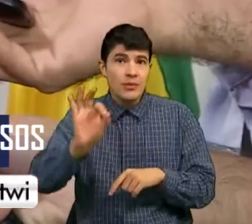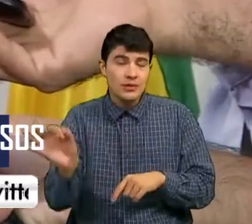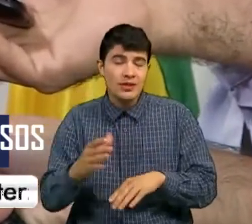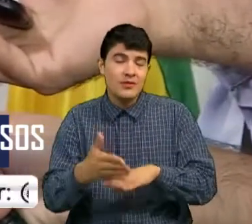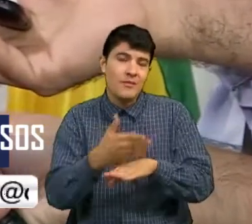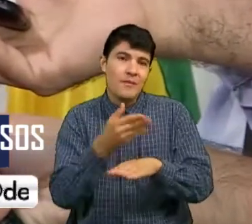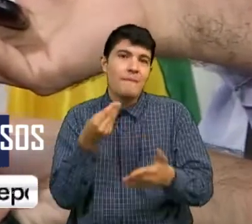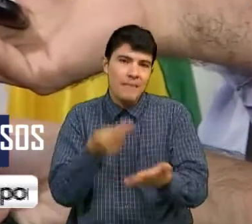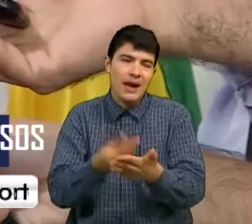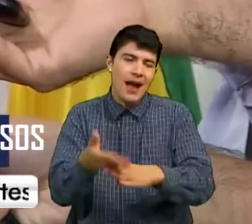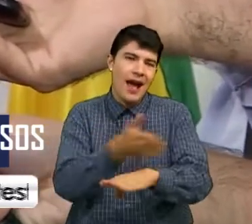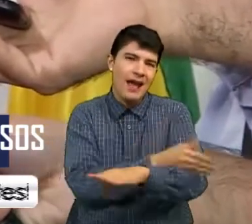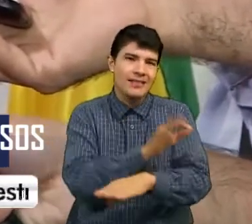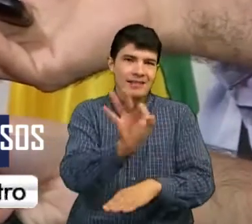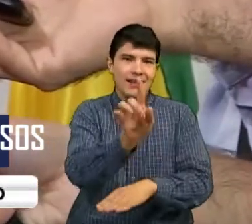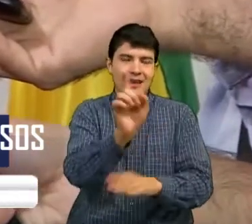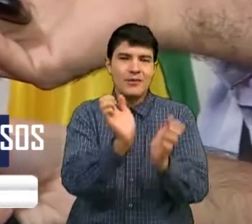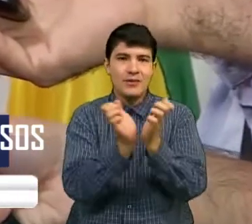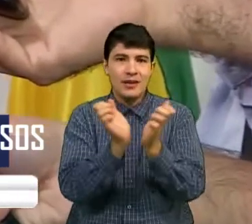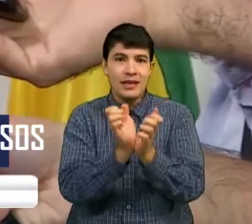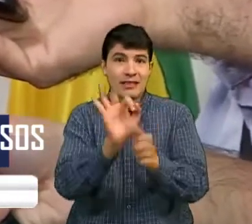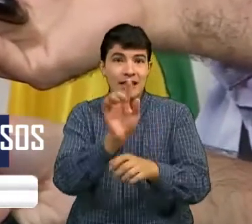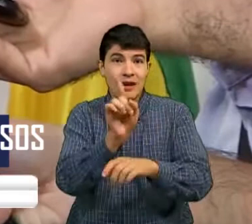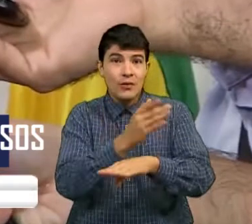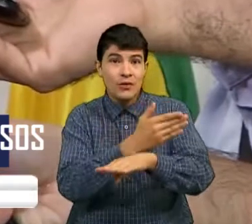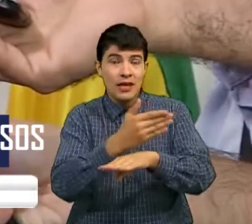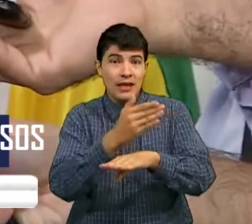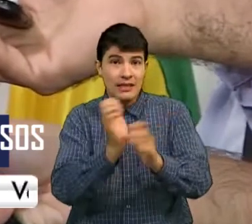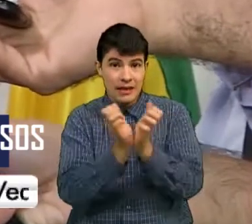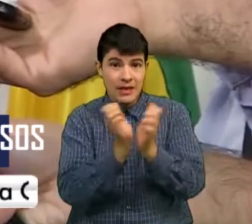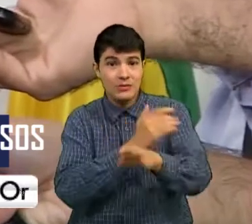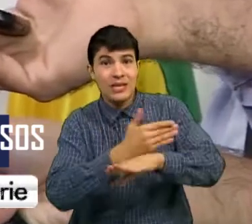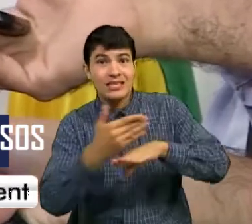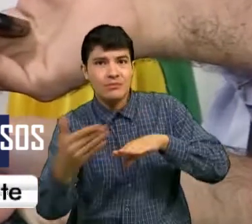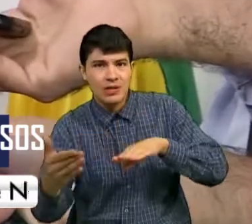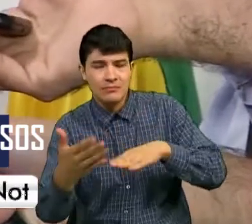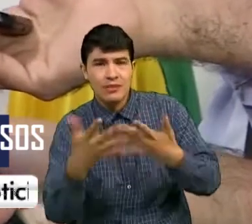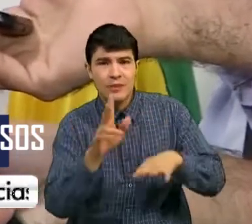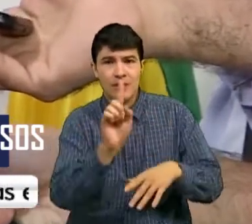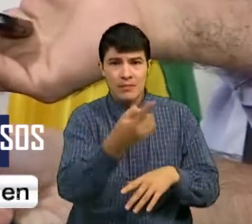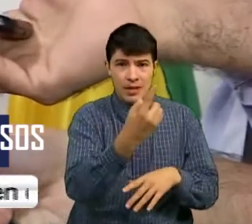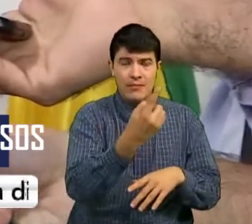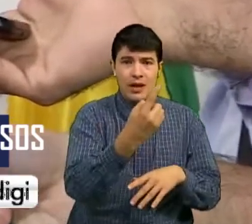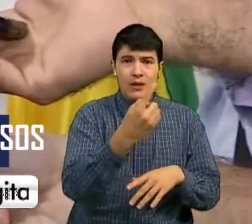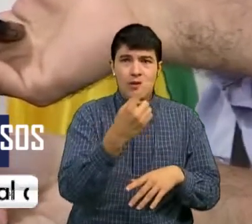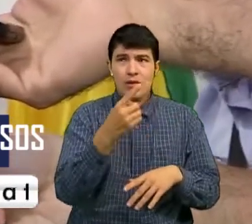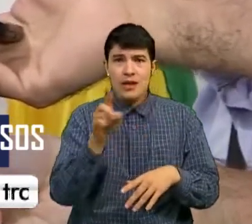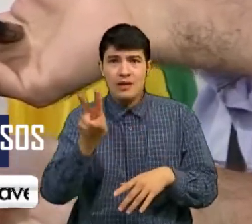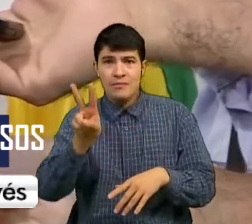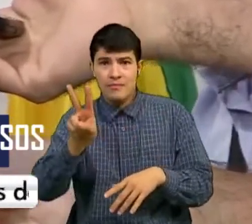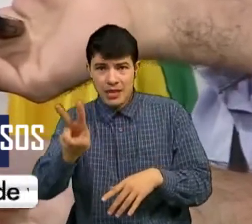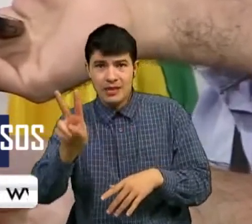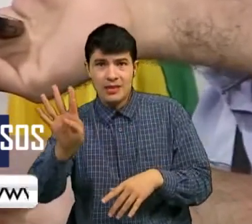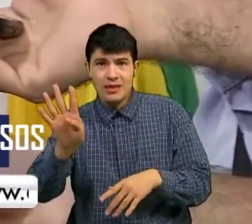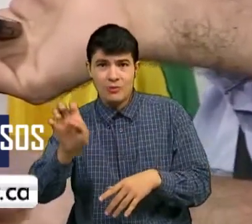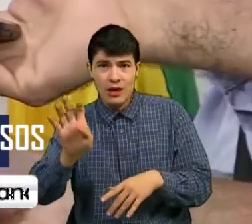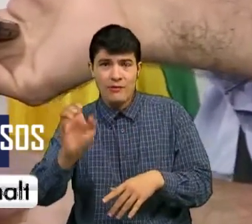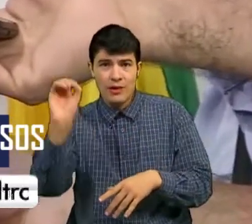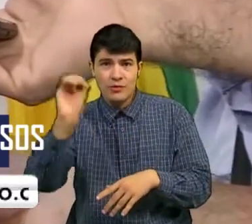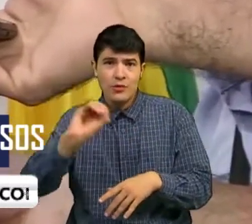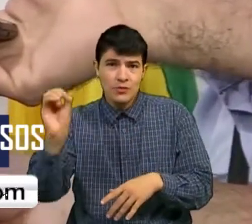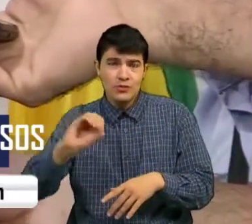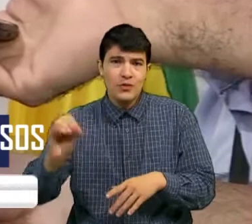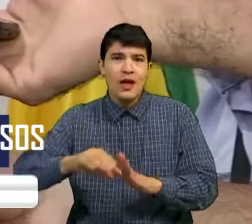del 31 de mayo. Si pagan después del 31 de mayo, es decir, entre el 1 de junio y el 29 de octubre, el descuento